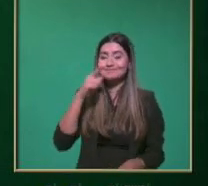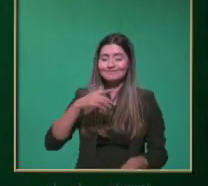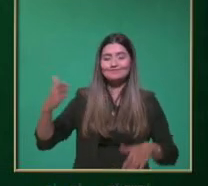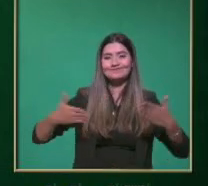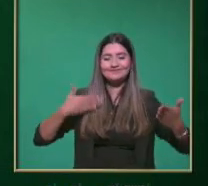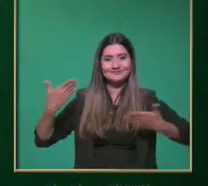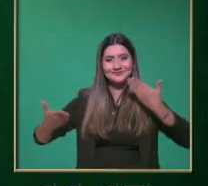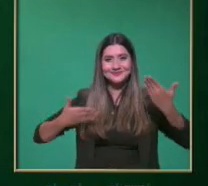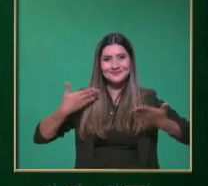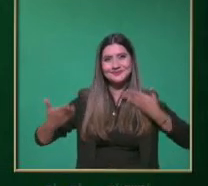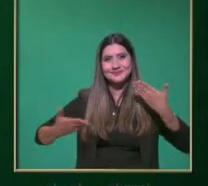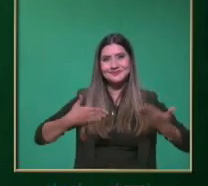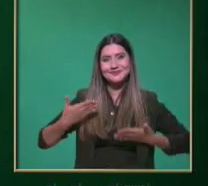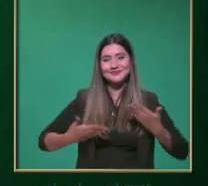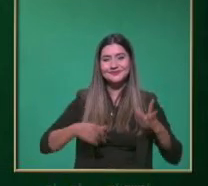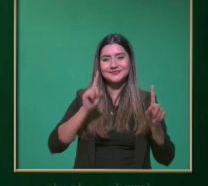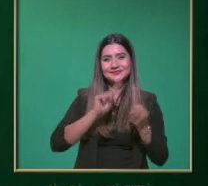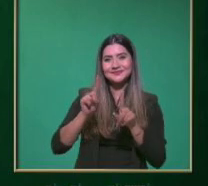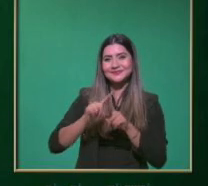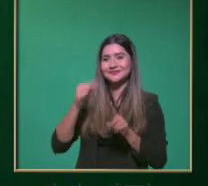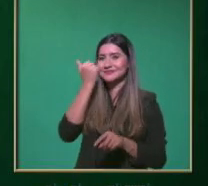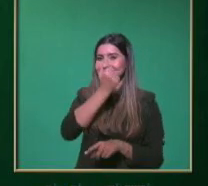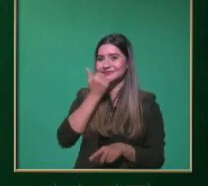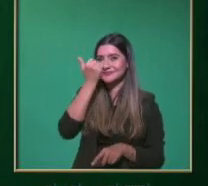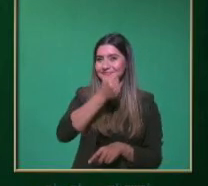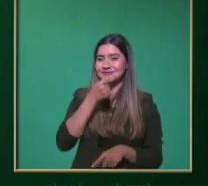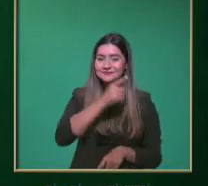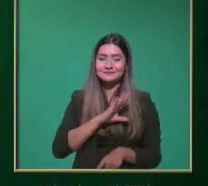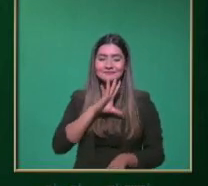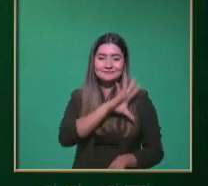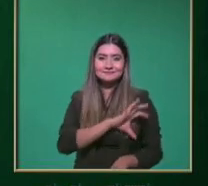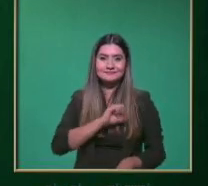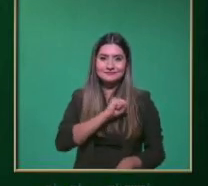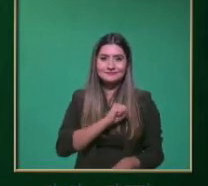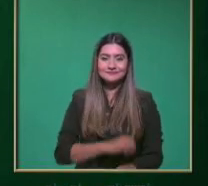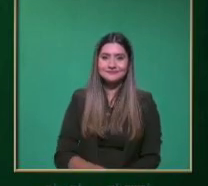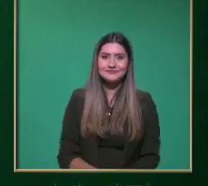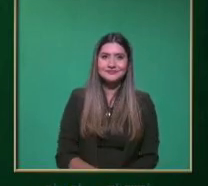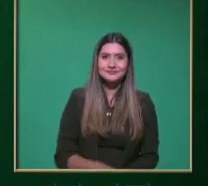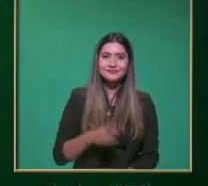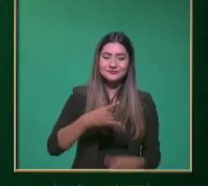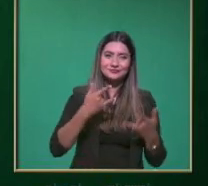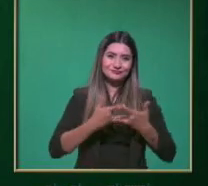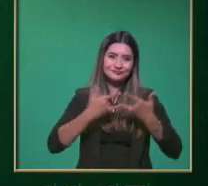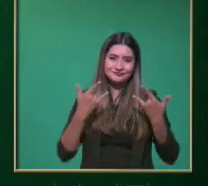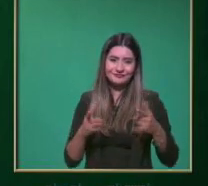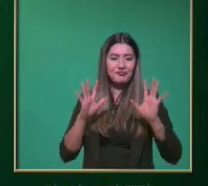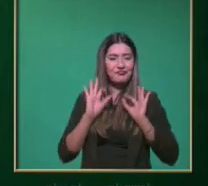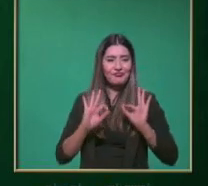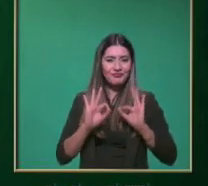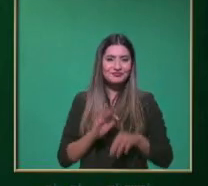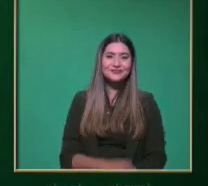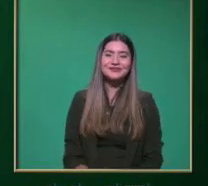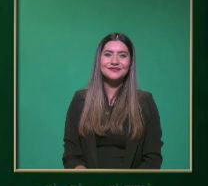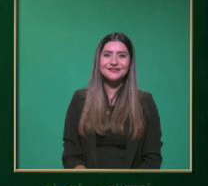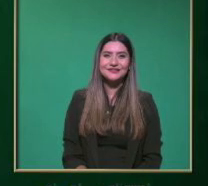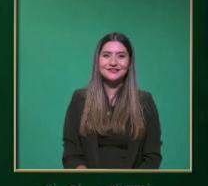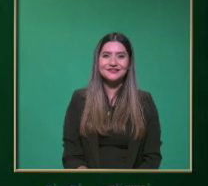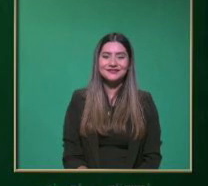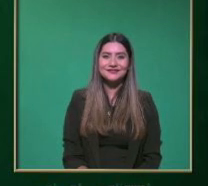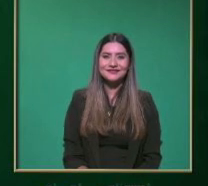divertidos, maestra. A muchos niños les son sus favoritos los cuentos, porque son historias fantásticas. Son